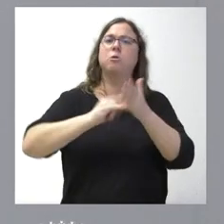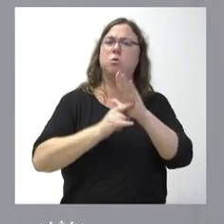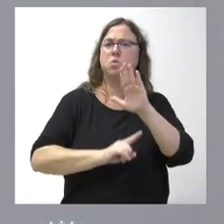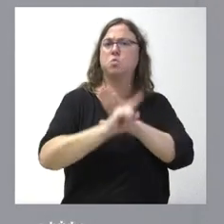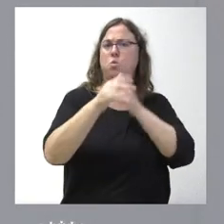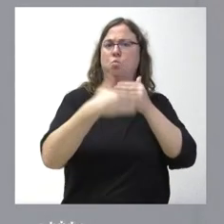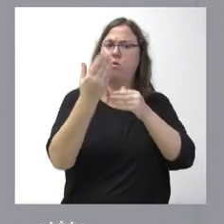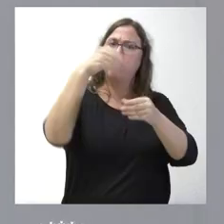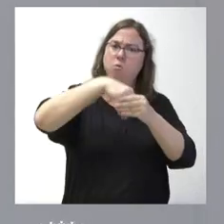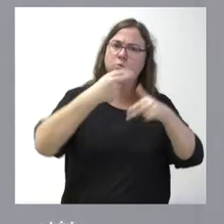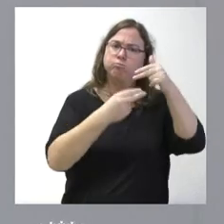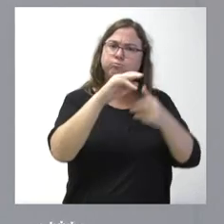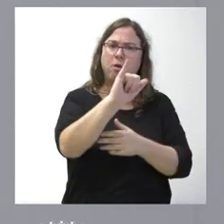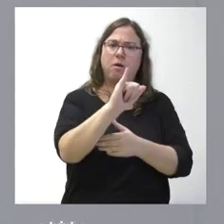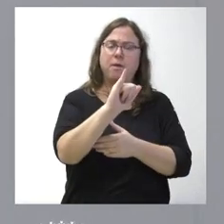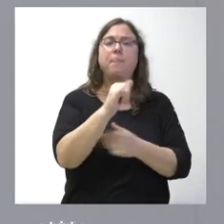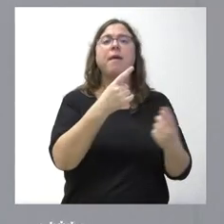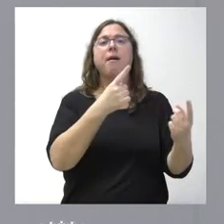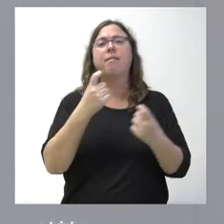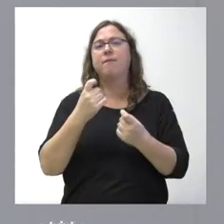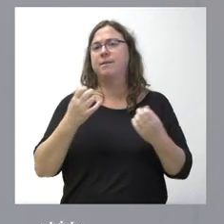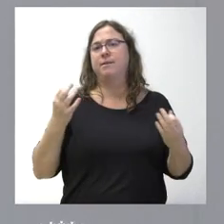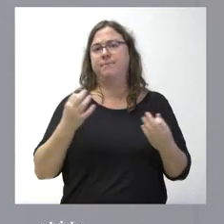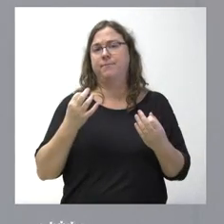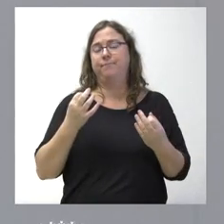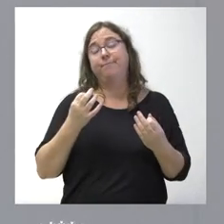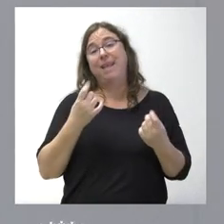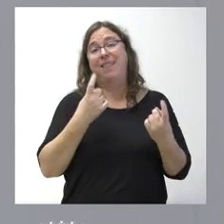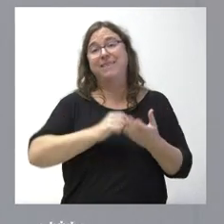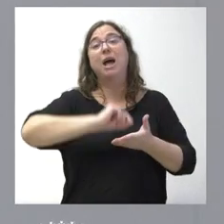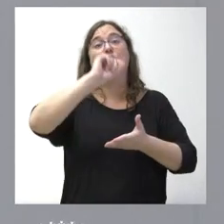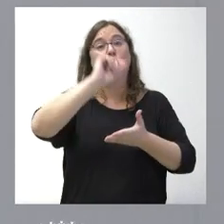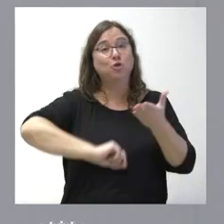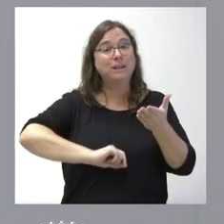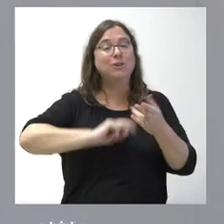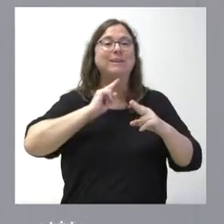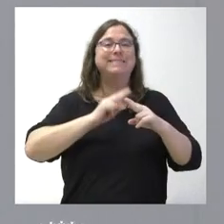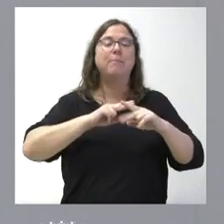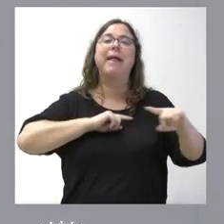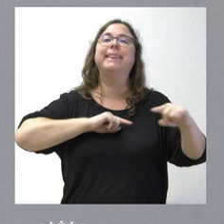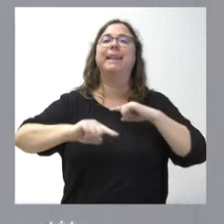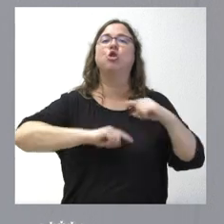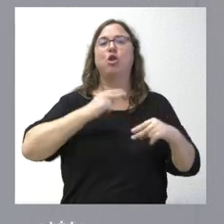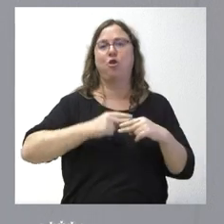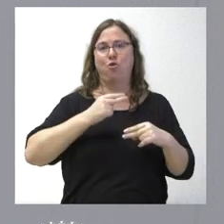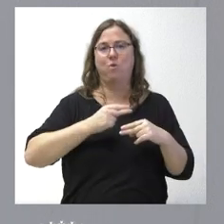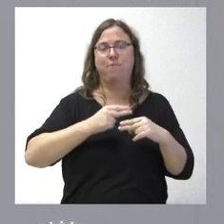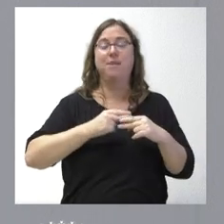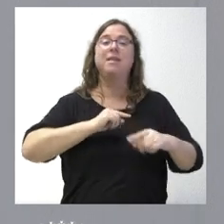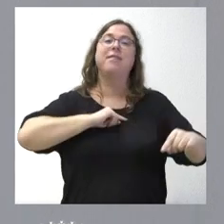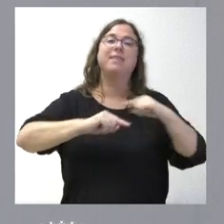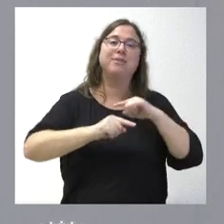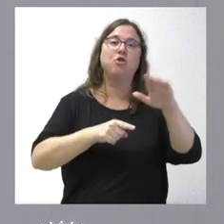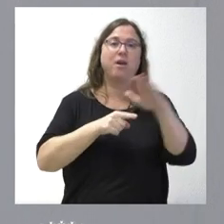de esta forma es necesaria un contrato de dirección de obra dirección de ejecución y